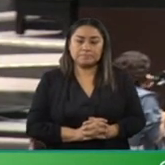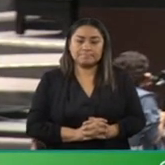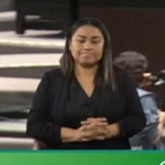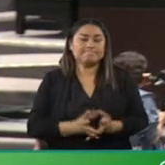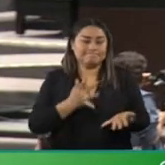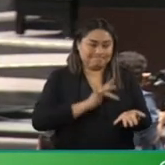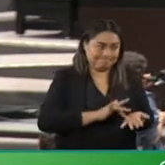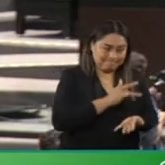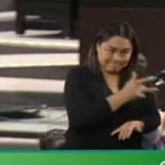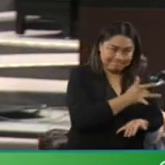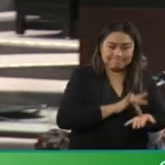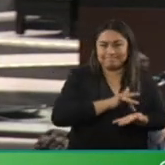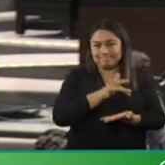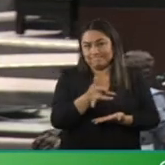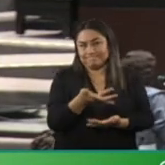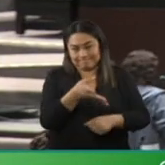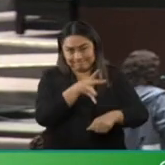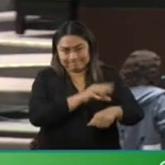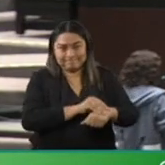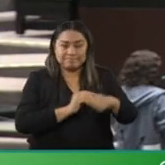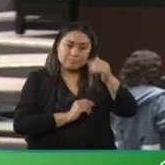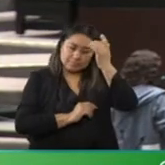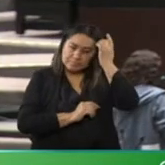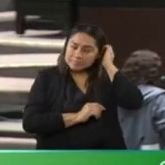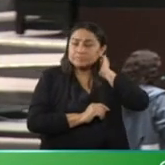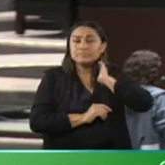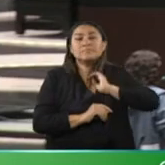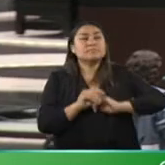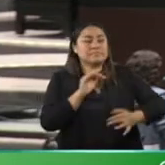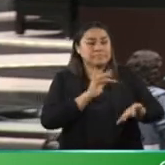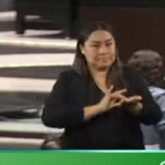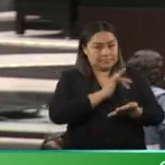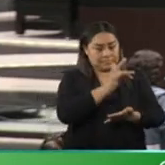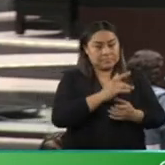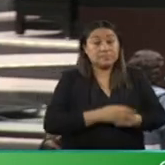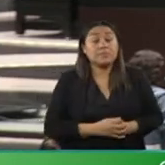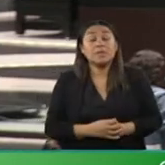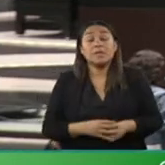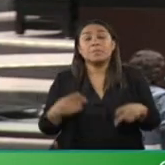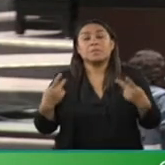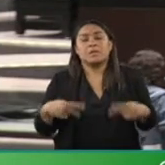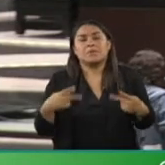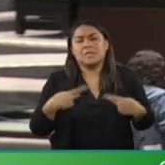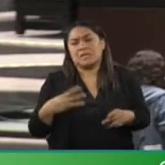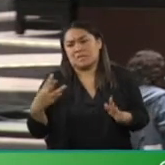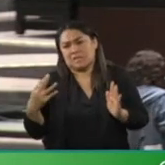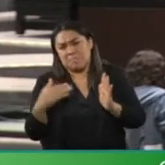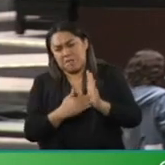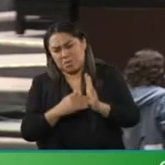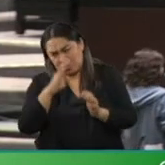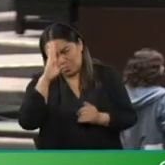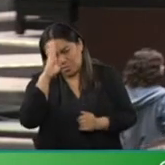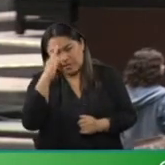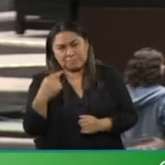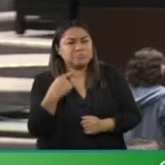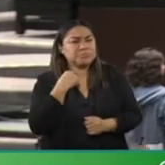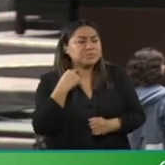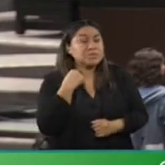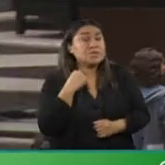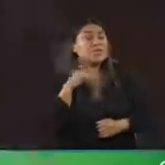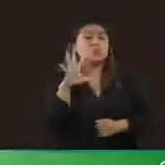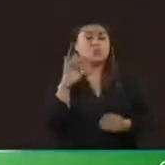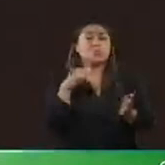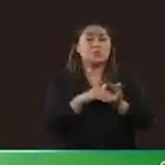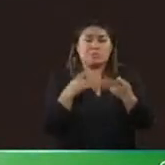gracias gracias con su permiso presidenta Gracias más de 3000 personas asesinadas 40.000 Víctimas